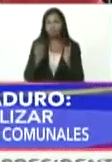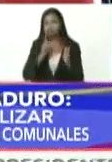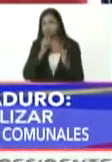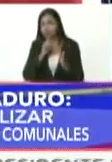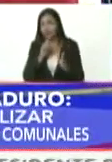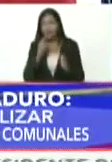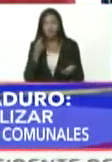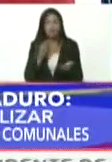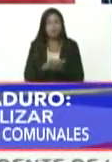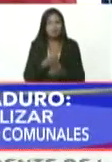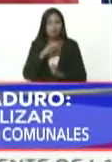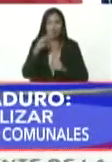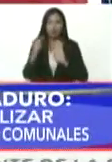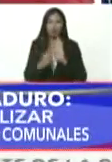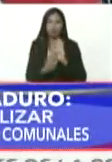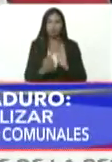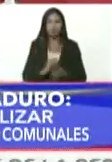Ahora,